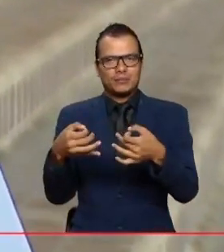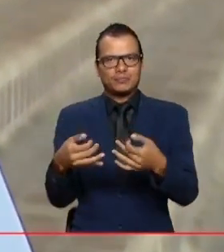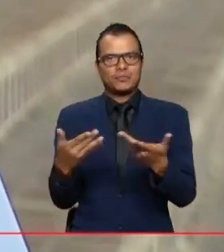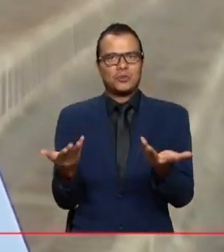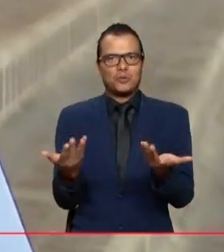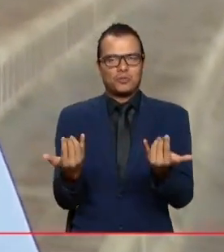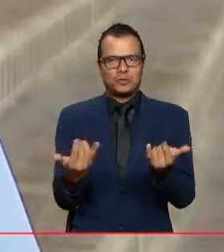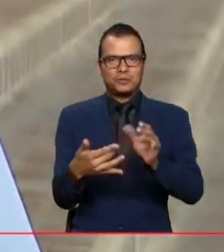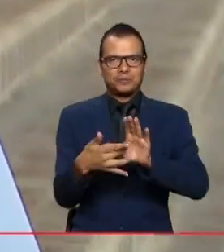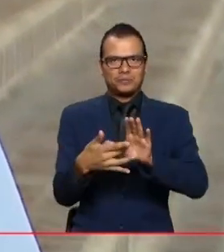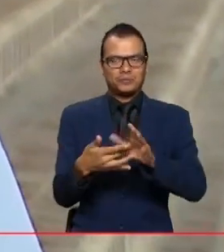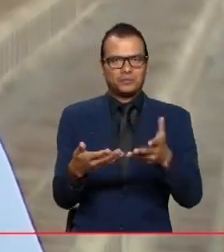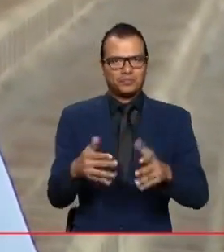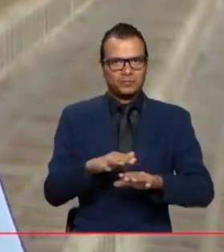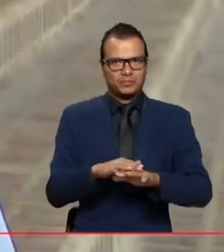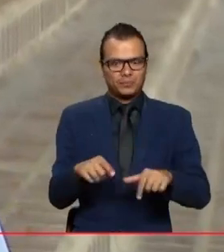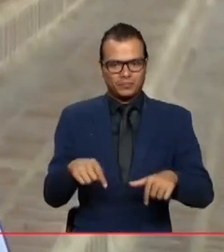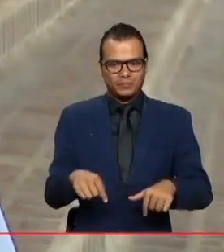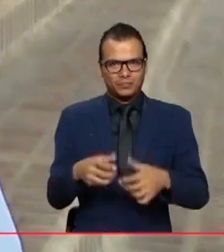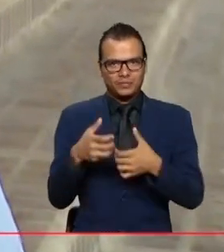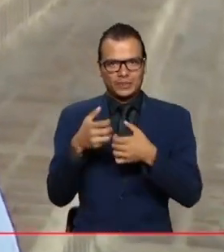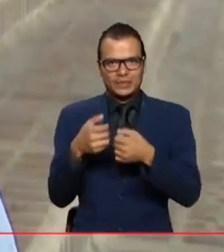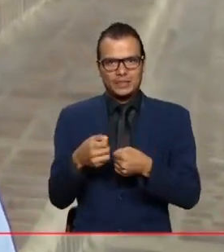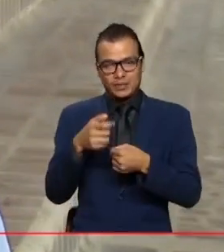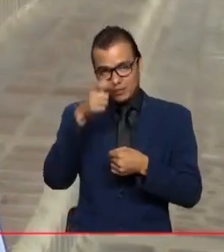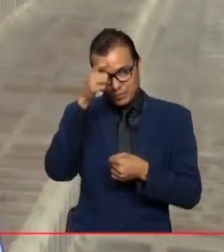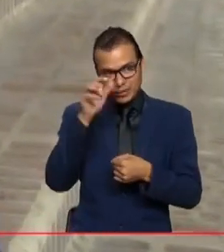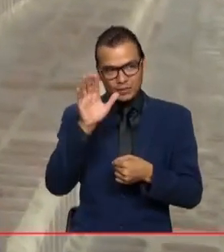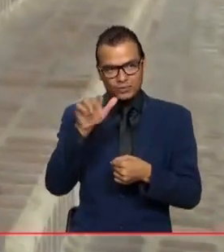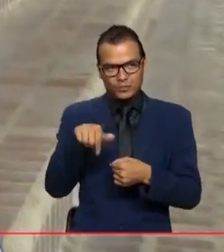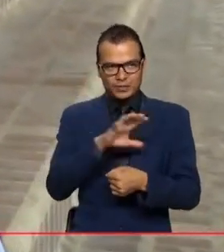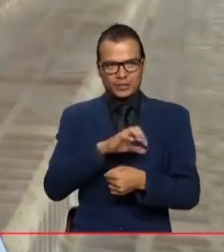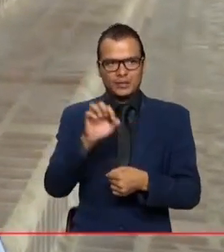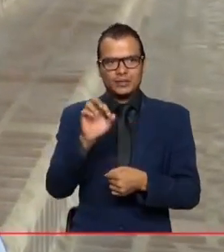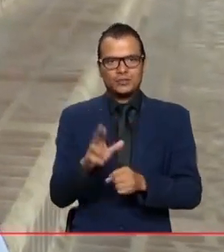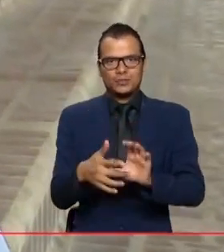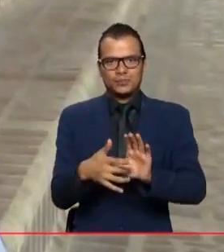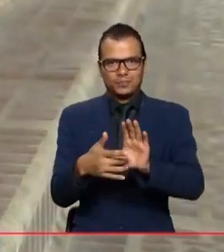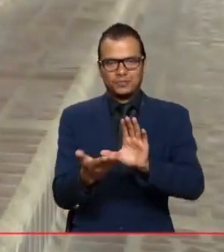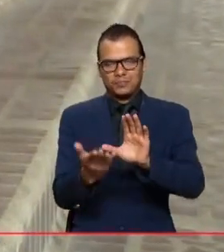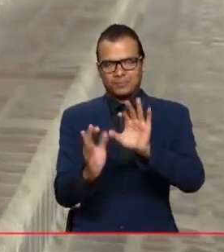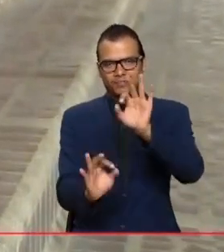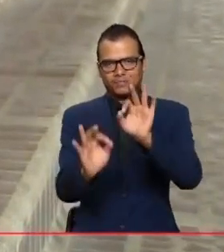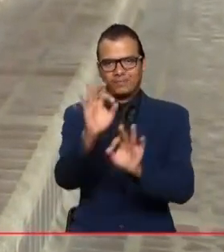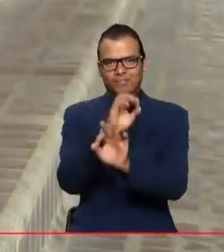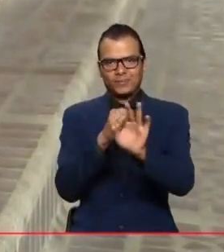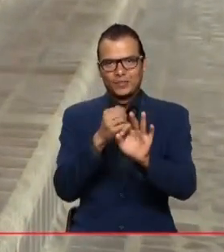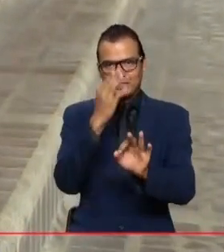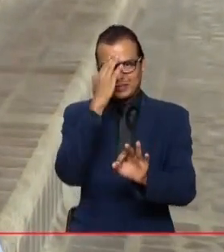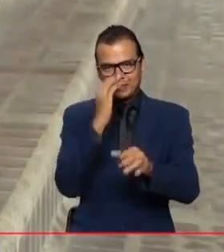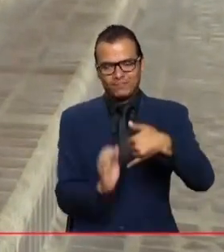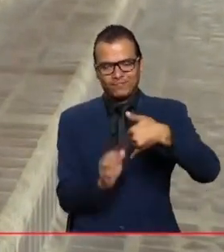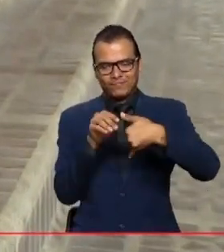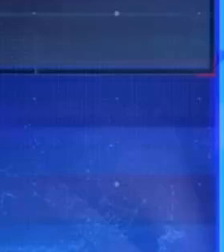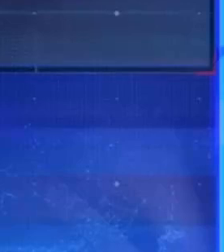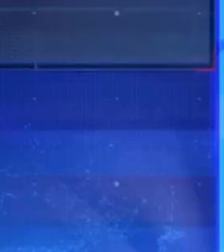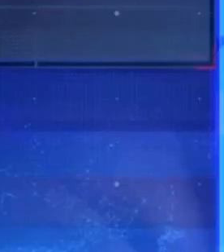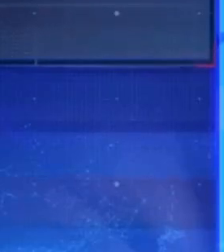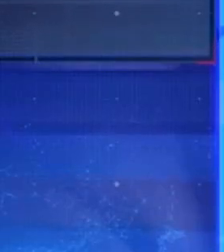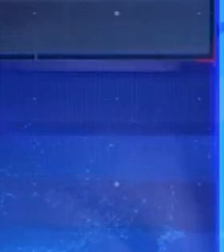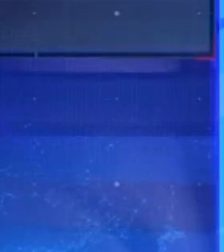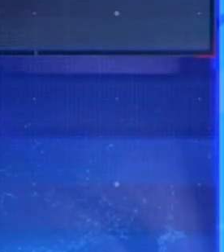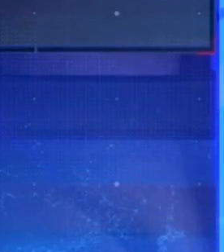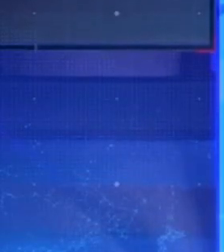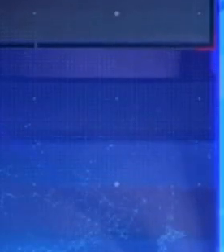equipo Escarlata. Yo me despido desde Cascajal, al sur de la ciudad de Cali. Daniel Millán para Telepacífico Noticias, la región todos los días.